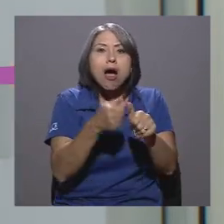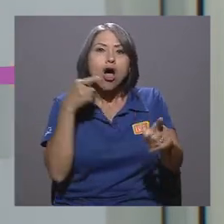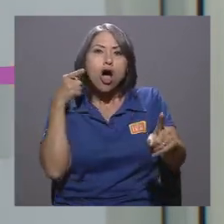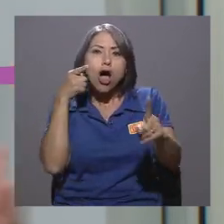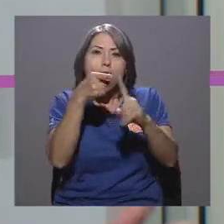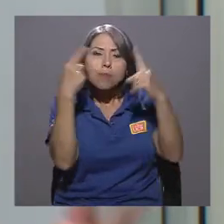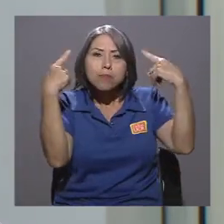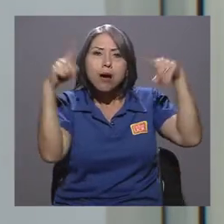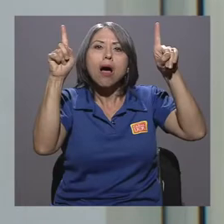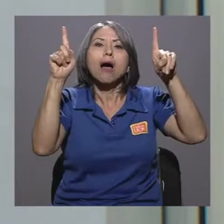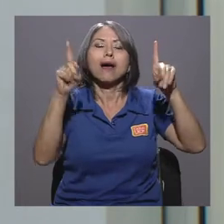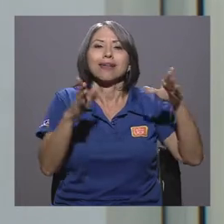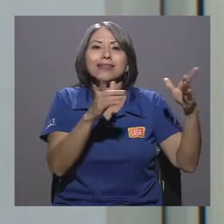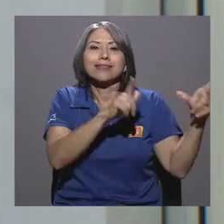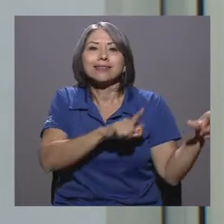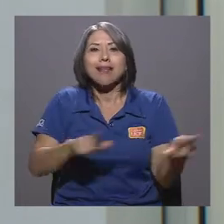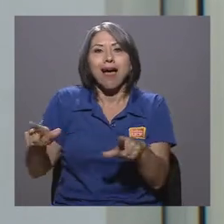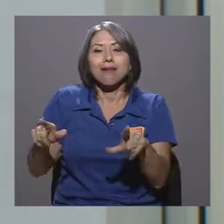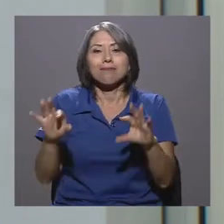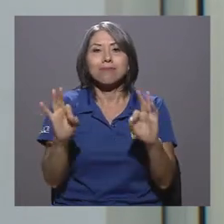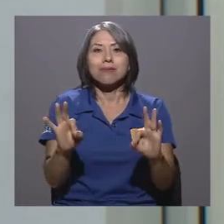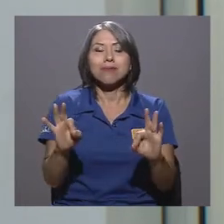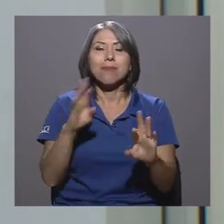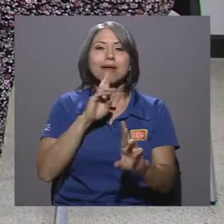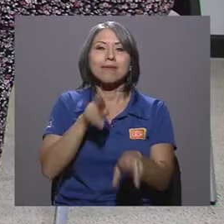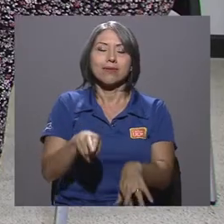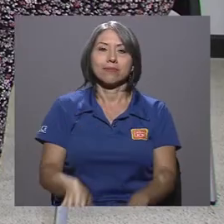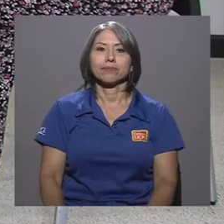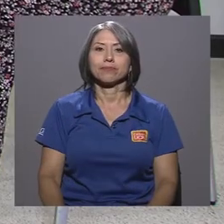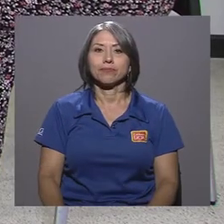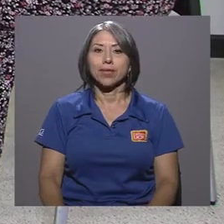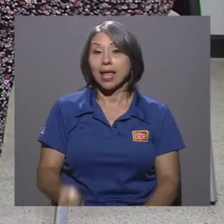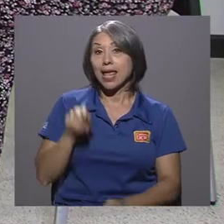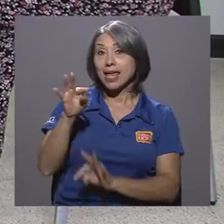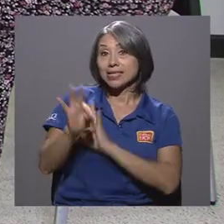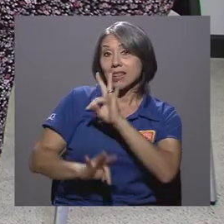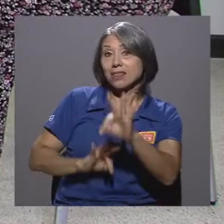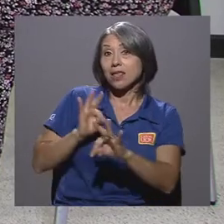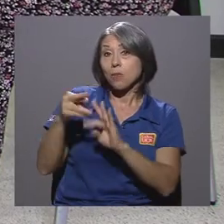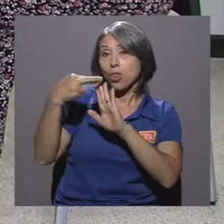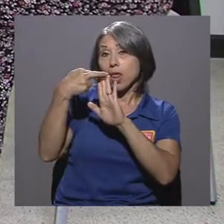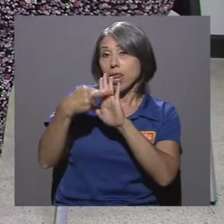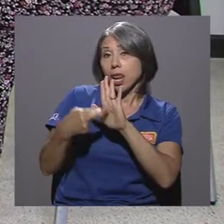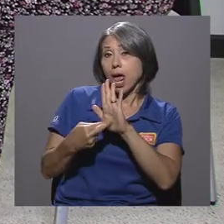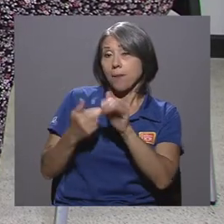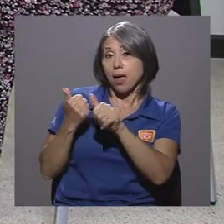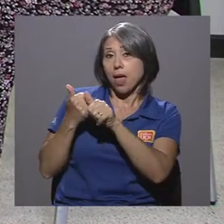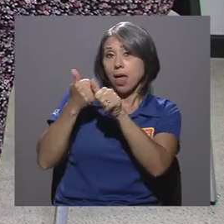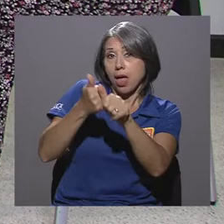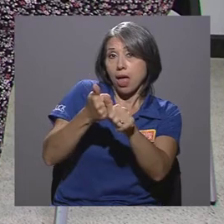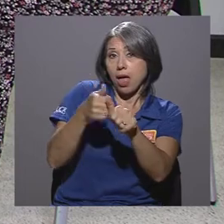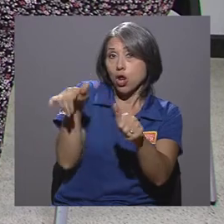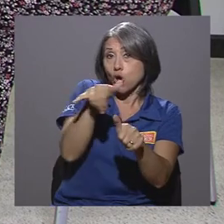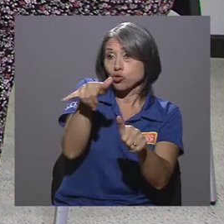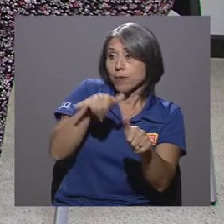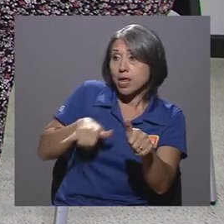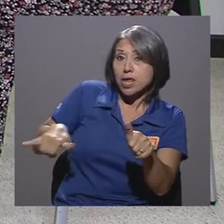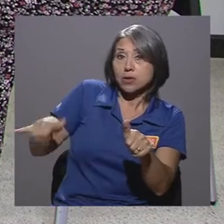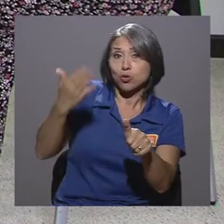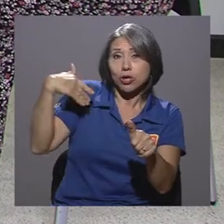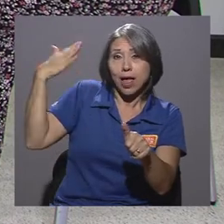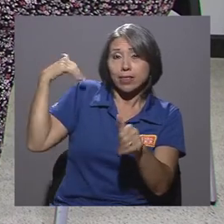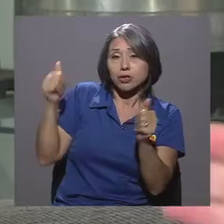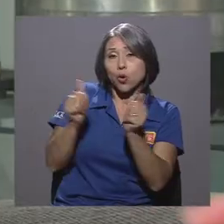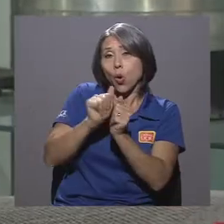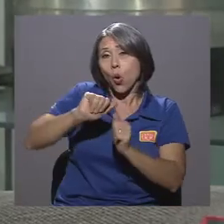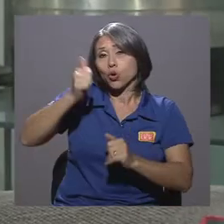objetivo, ¿verdad?, que es estar preparados para esa respuesta. ¿Este tipo de lineamientos son los mismos que se han seguido en otras